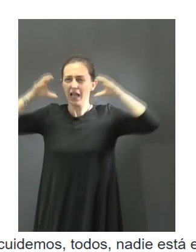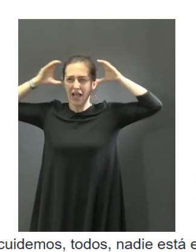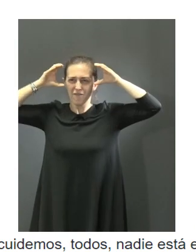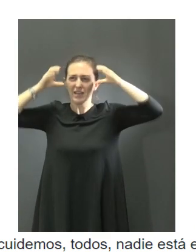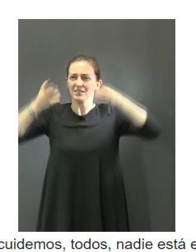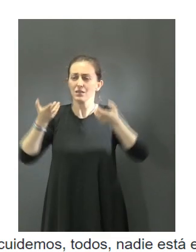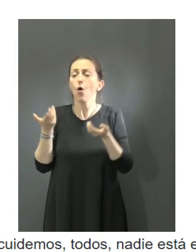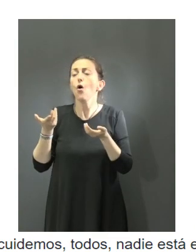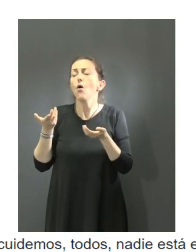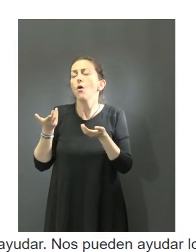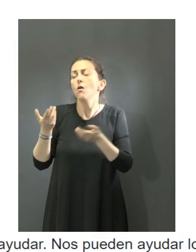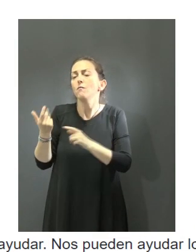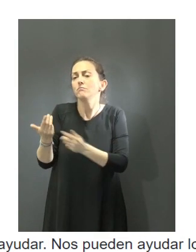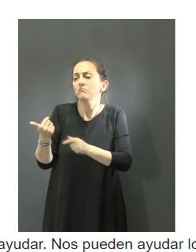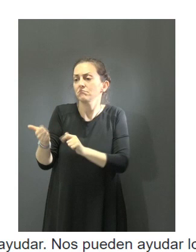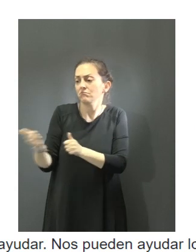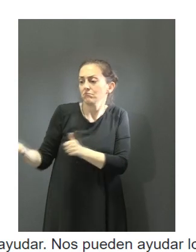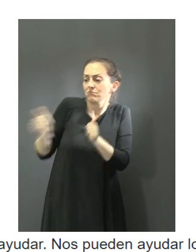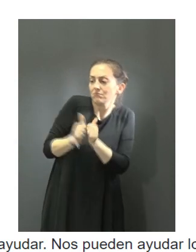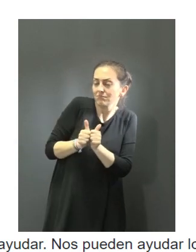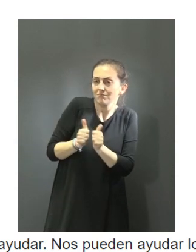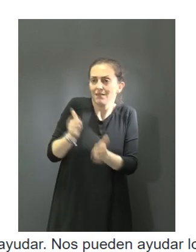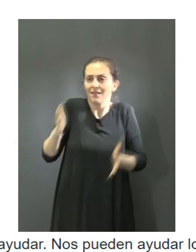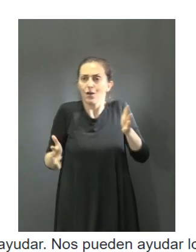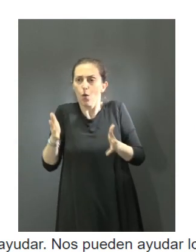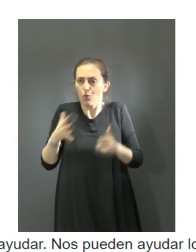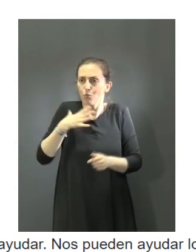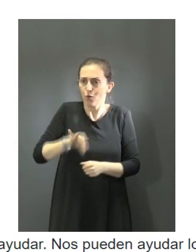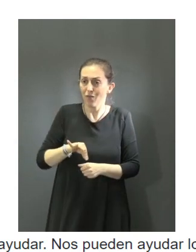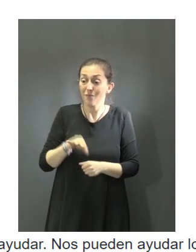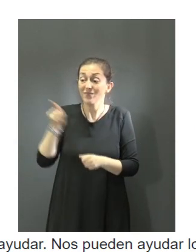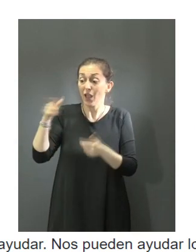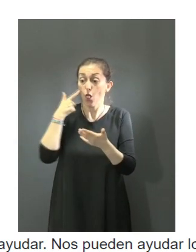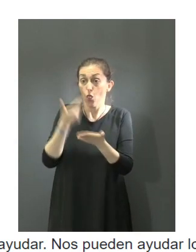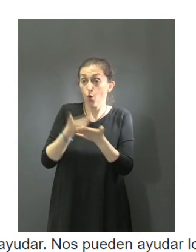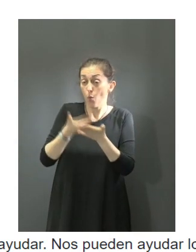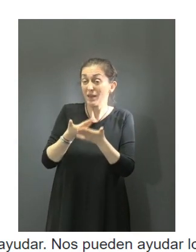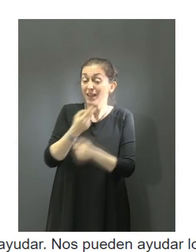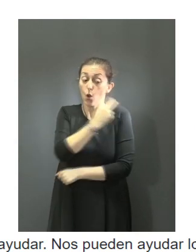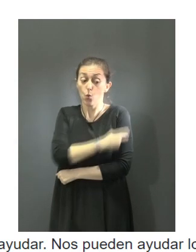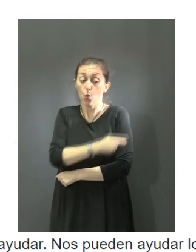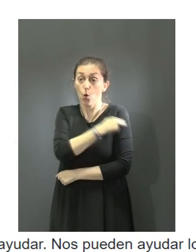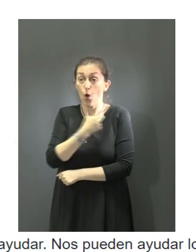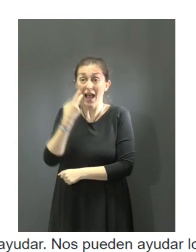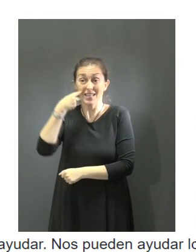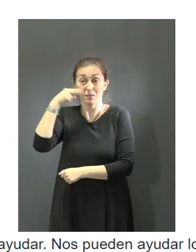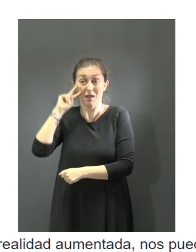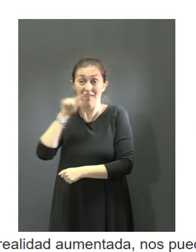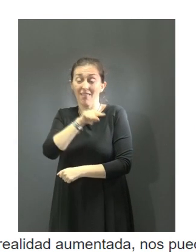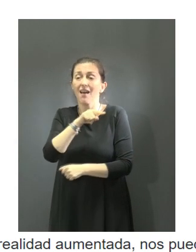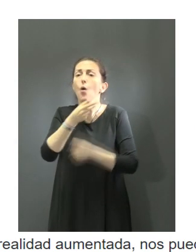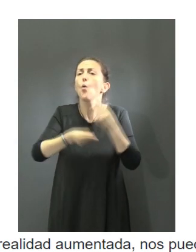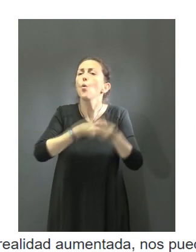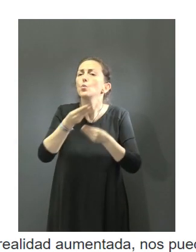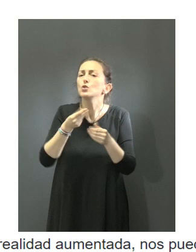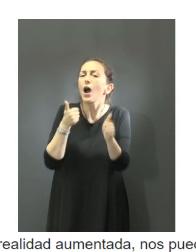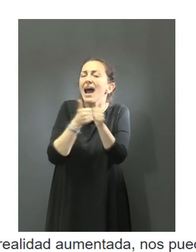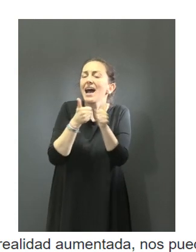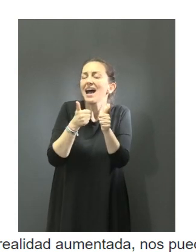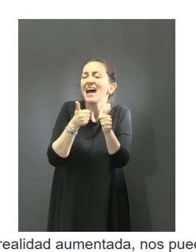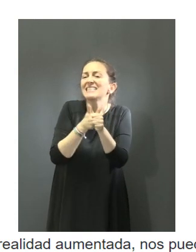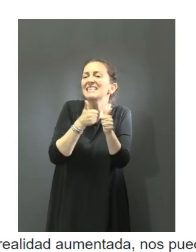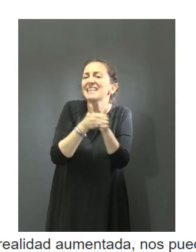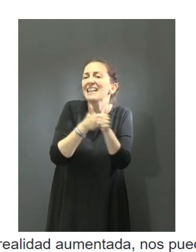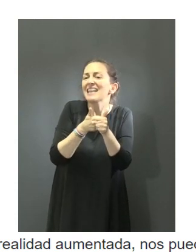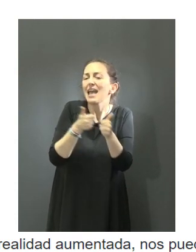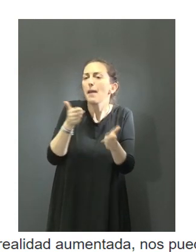asistentes virtuales. Justamente en este documento recogimos una experiencia de Cruz Roja sobre el uso de asistentes